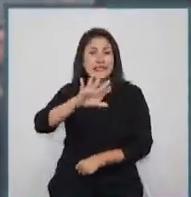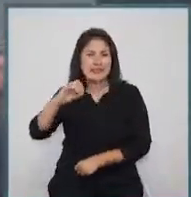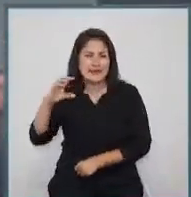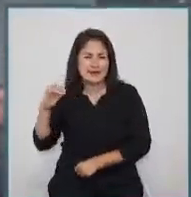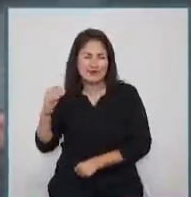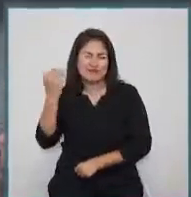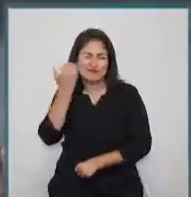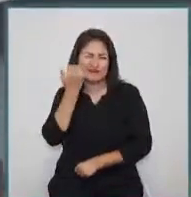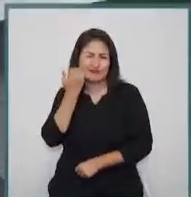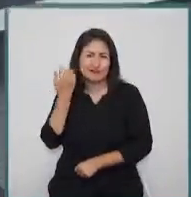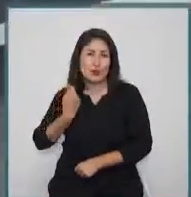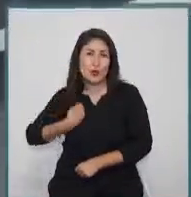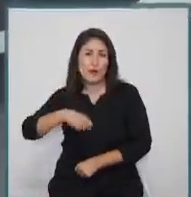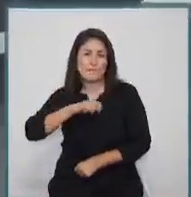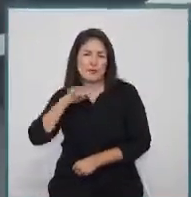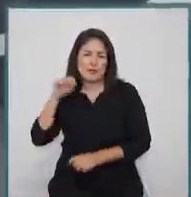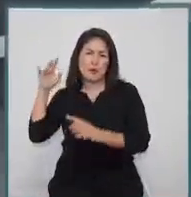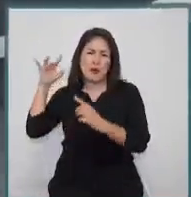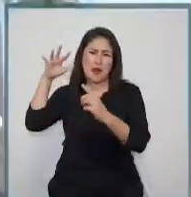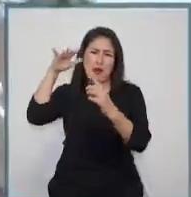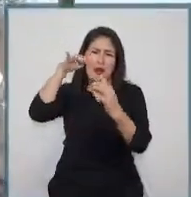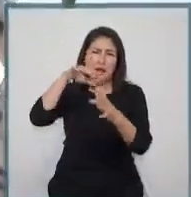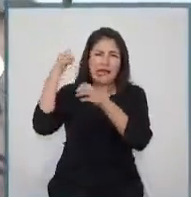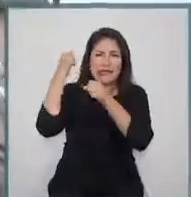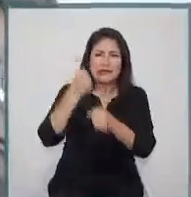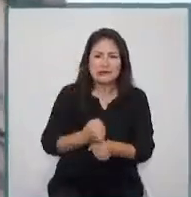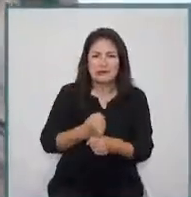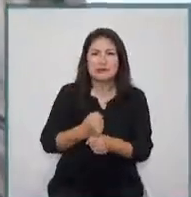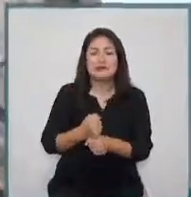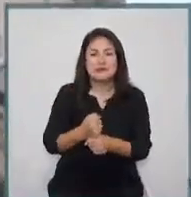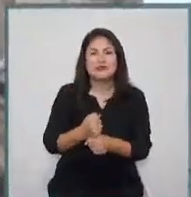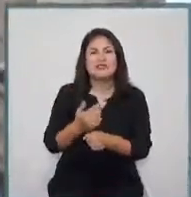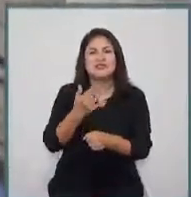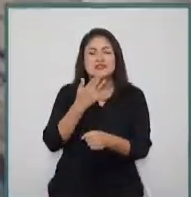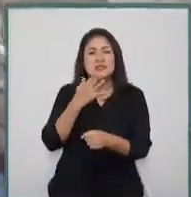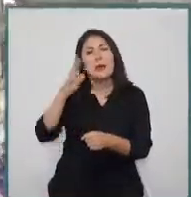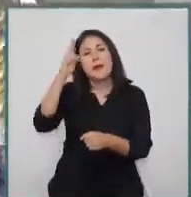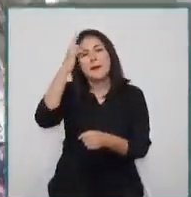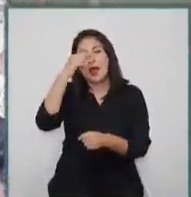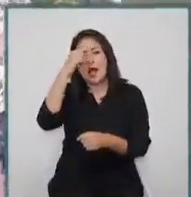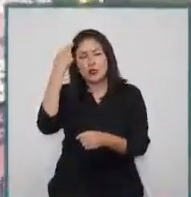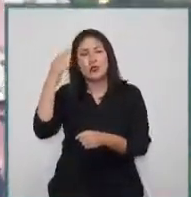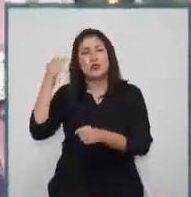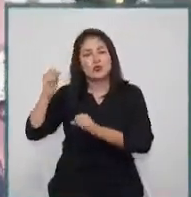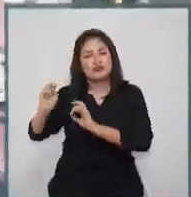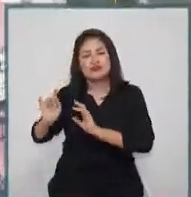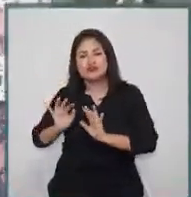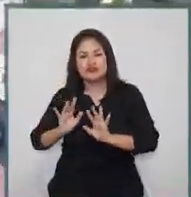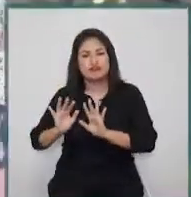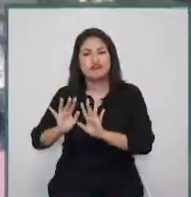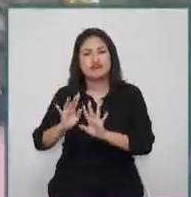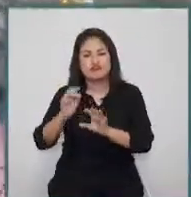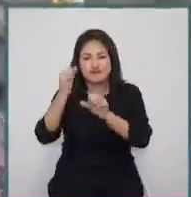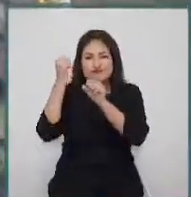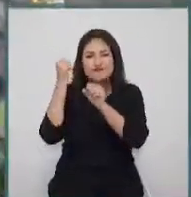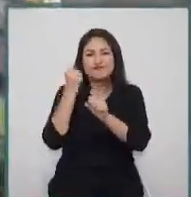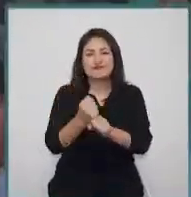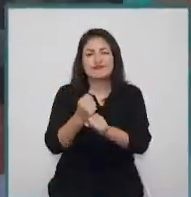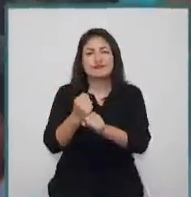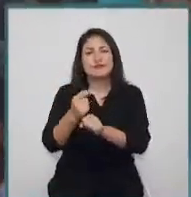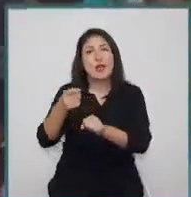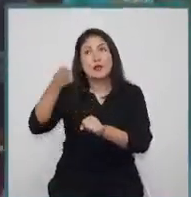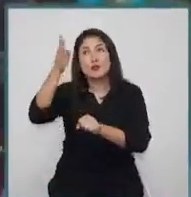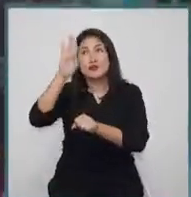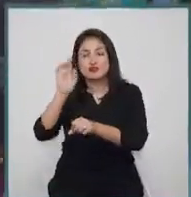está relacionada a la conquista española, que estuvo acompañada de la presencia evangelizadora y pastoral de la Iglesia Católica